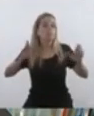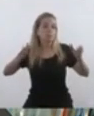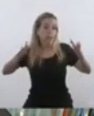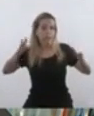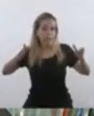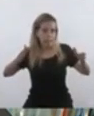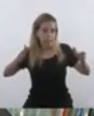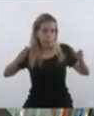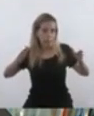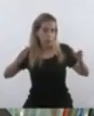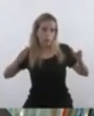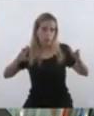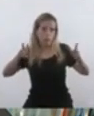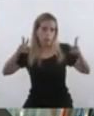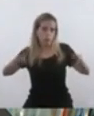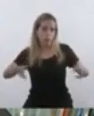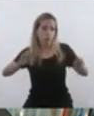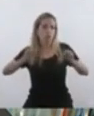sea restringida.